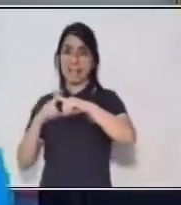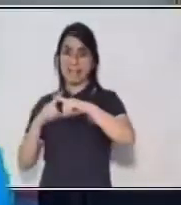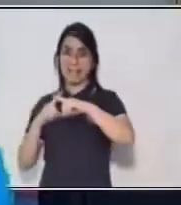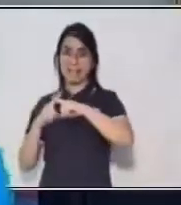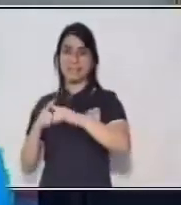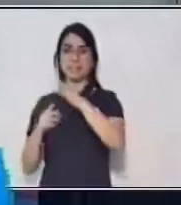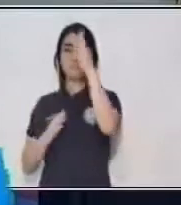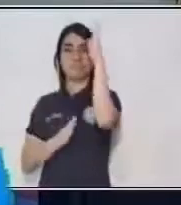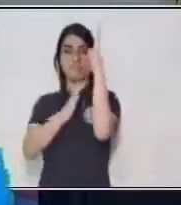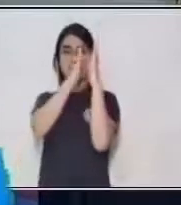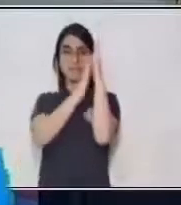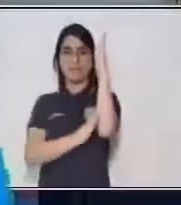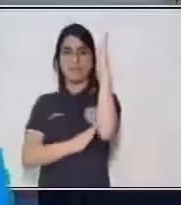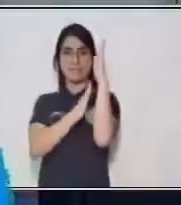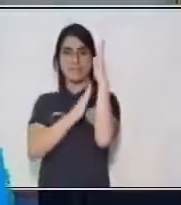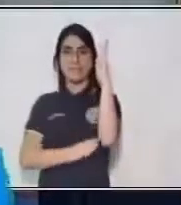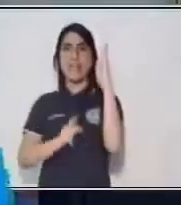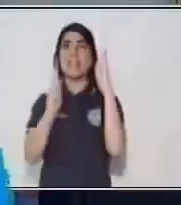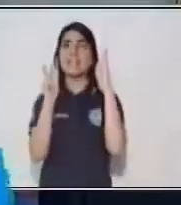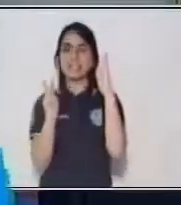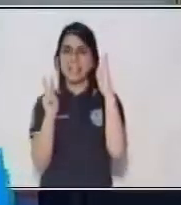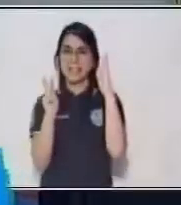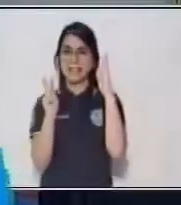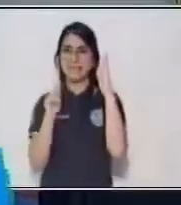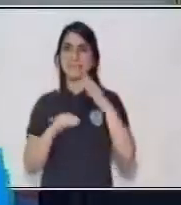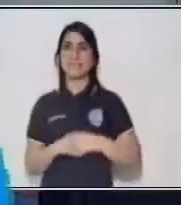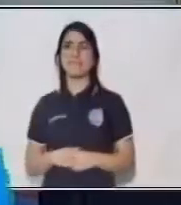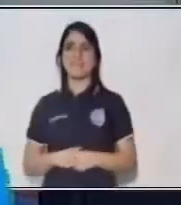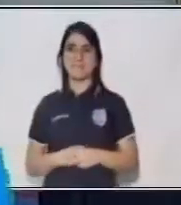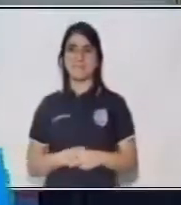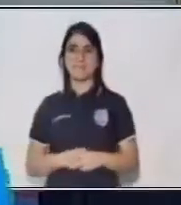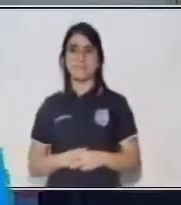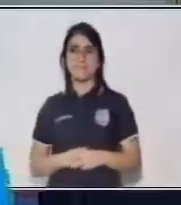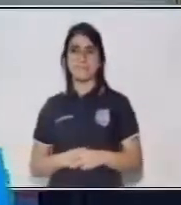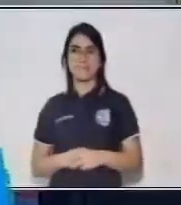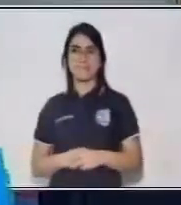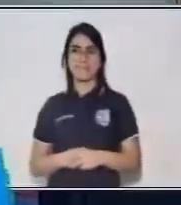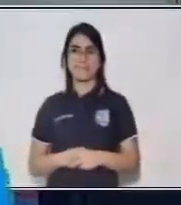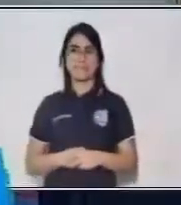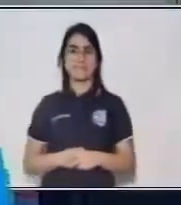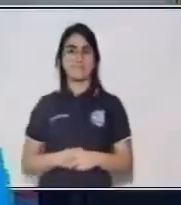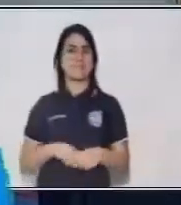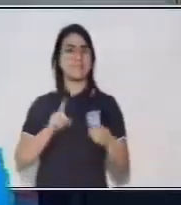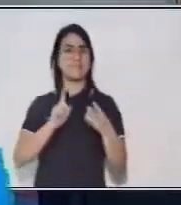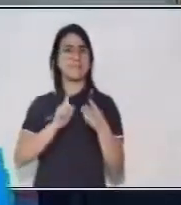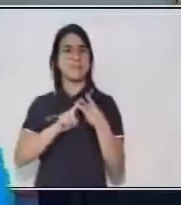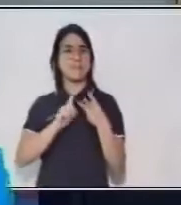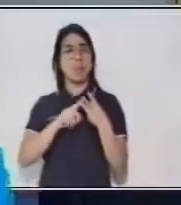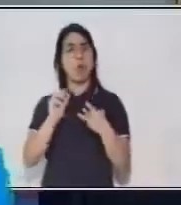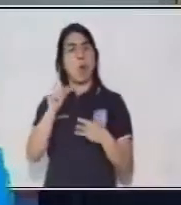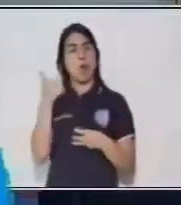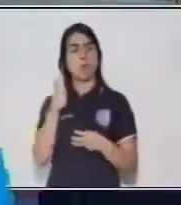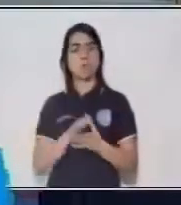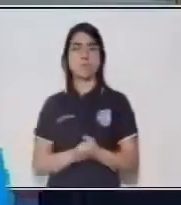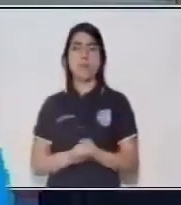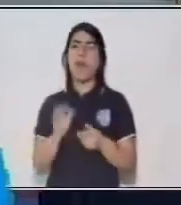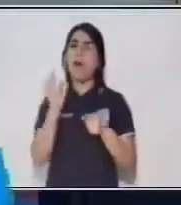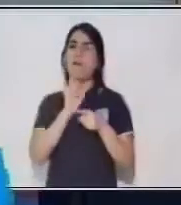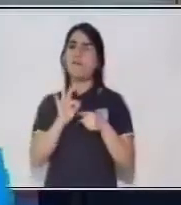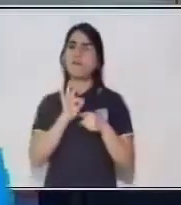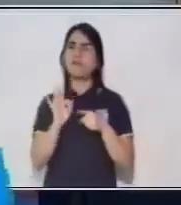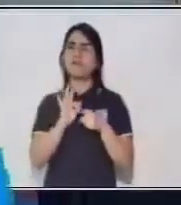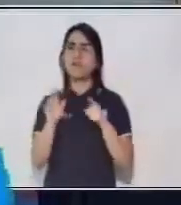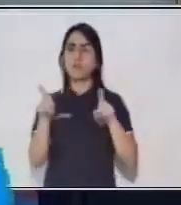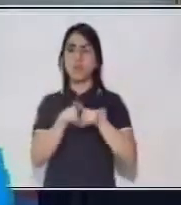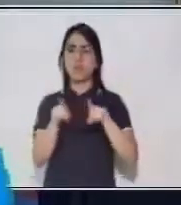ser parte de la gráfica. Y luego, la función va a ser creciente, o sea, va a tener